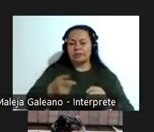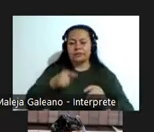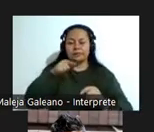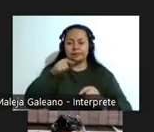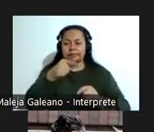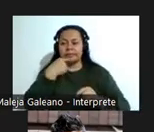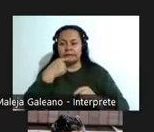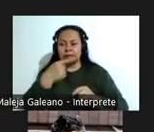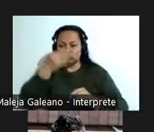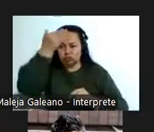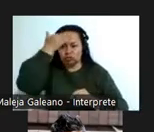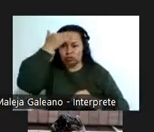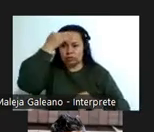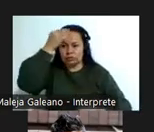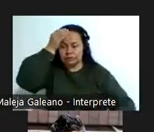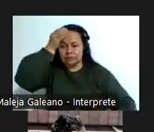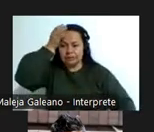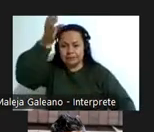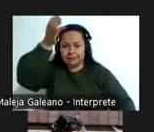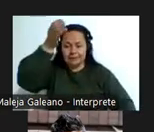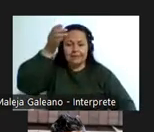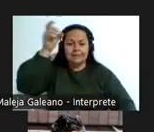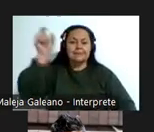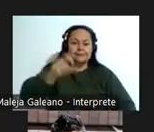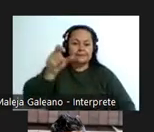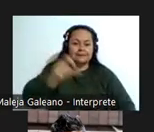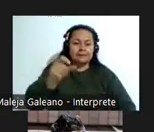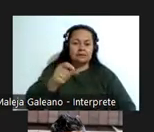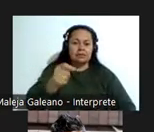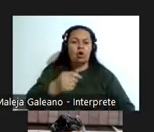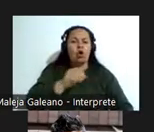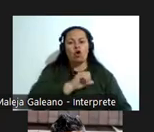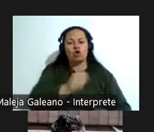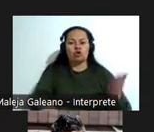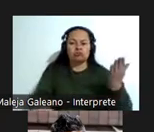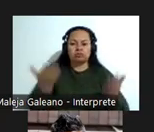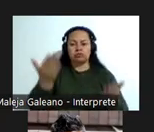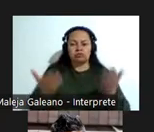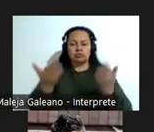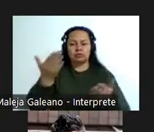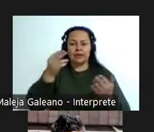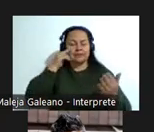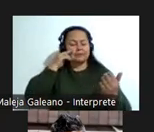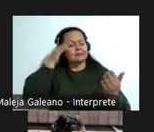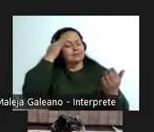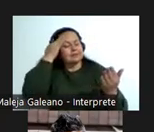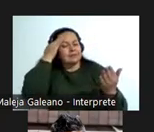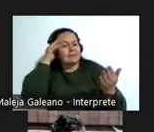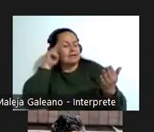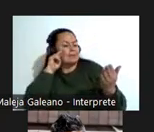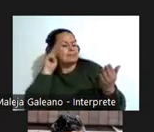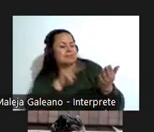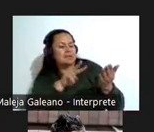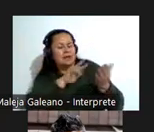muy necesario hacer contrapeso a todo aquello que produce saberes desde una mirada neutral